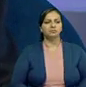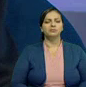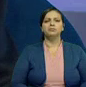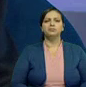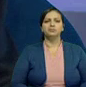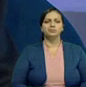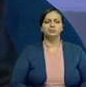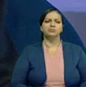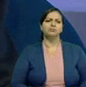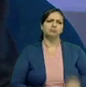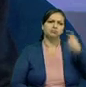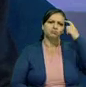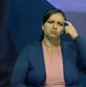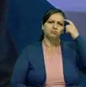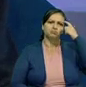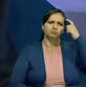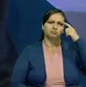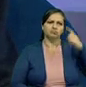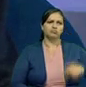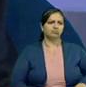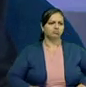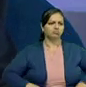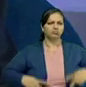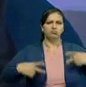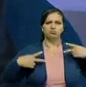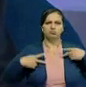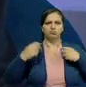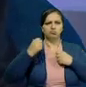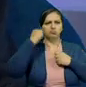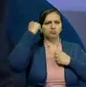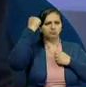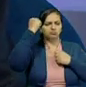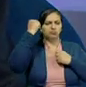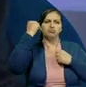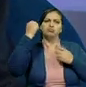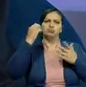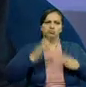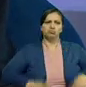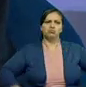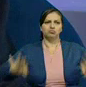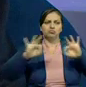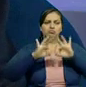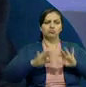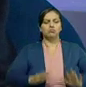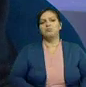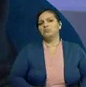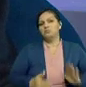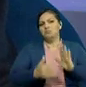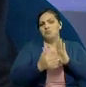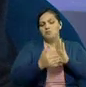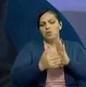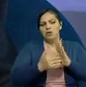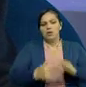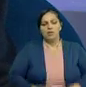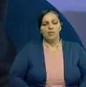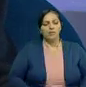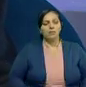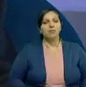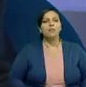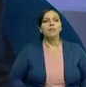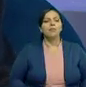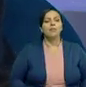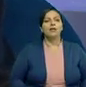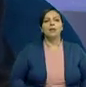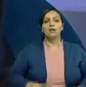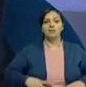queremos defender lo que llamamos los derechos humanos, comenzando por el derecho fundamental, que es el de vivir.